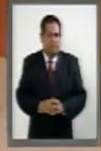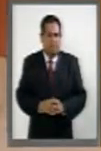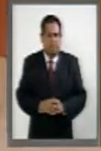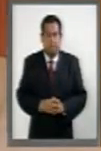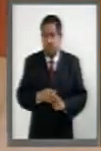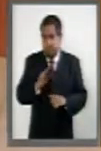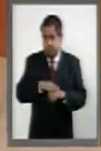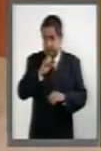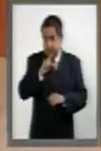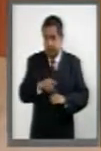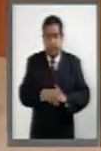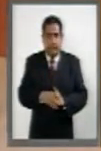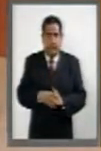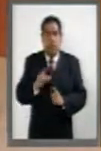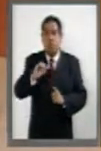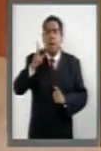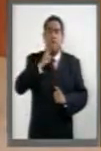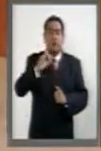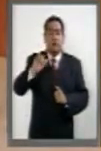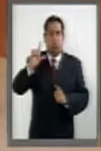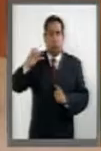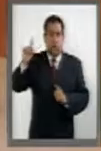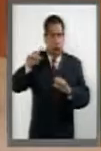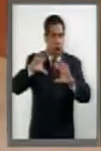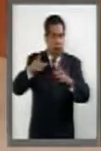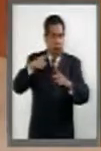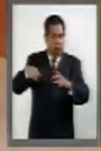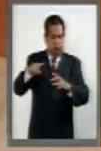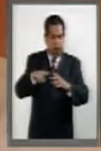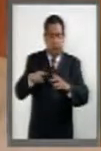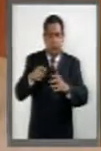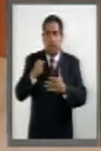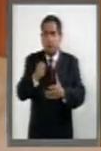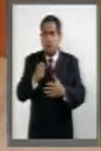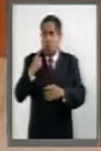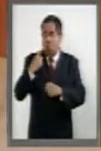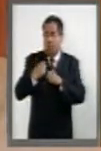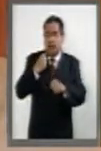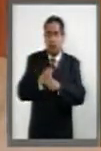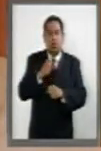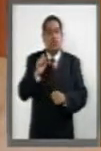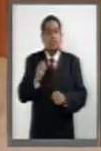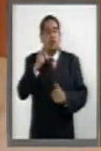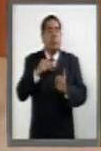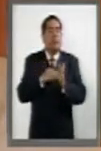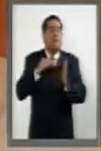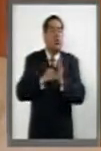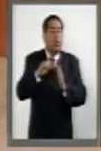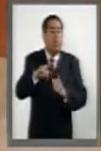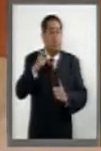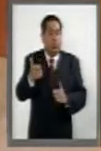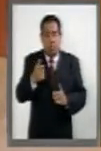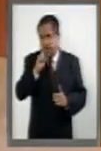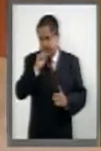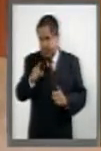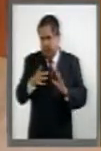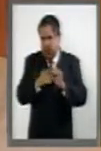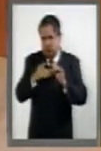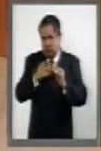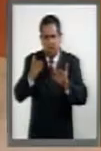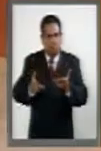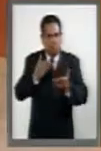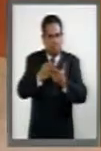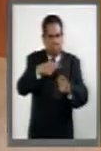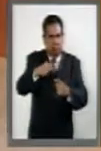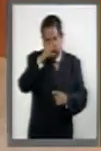Adicional a esto, funcionarios de Pemex señalaron que la reducción presupuestaria del año pasado de 62 mil millones de pesos, que también subimos a presentar un